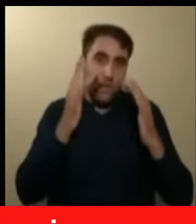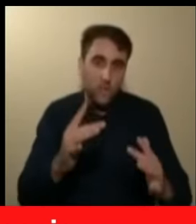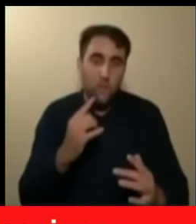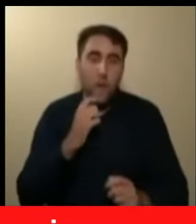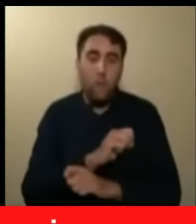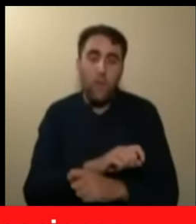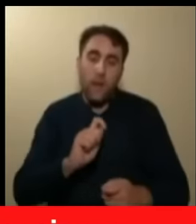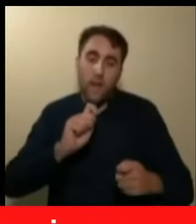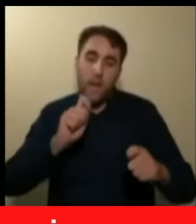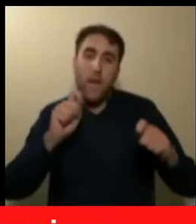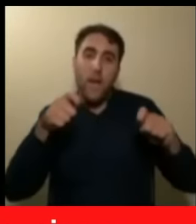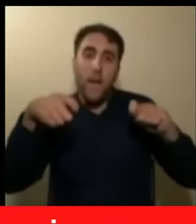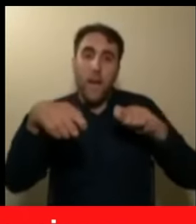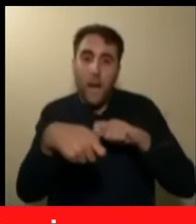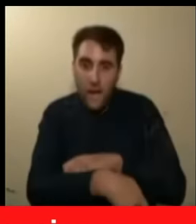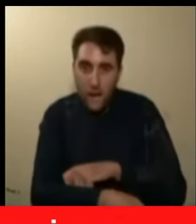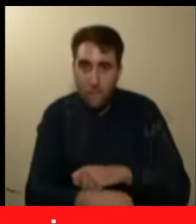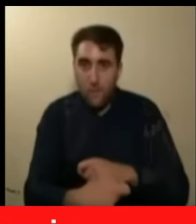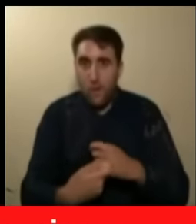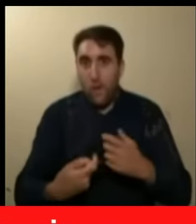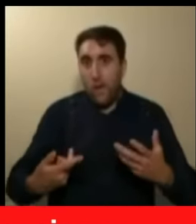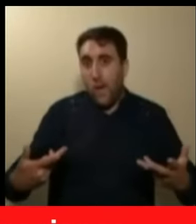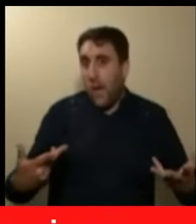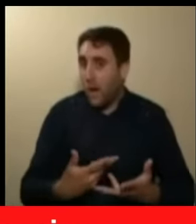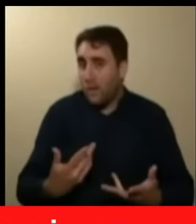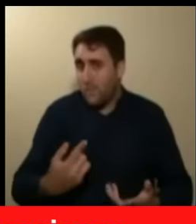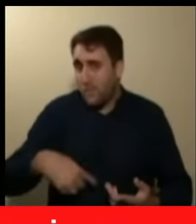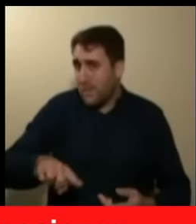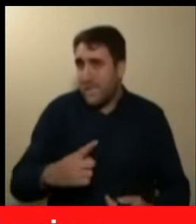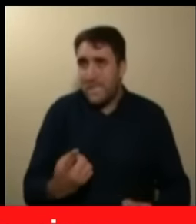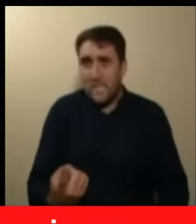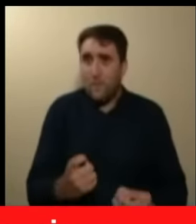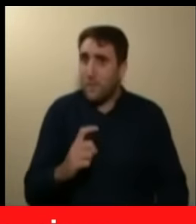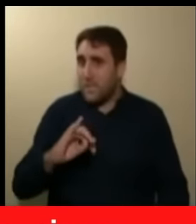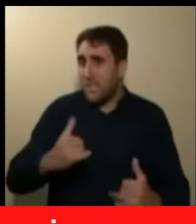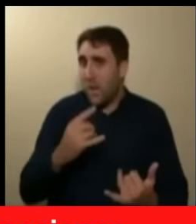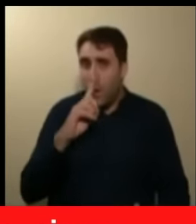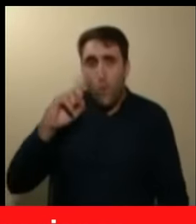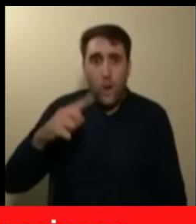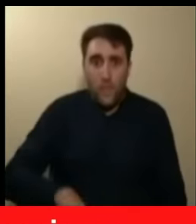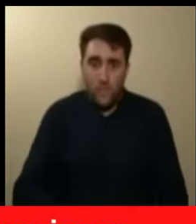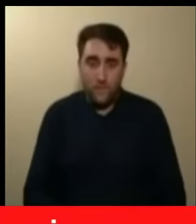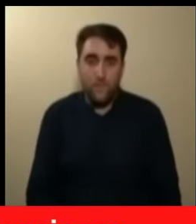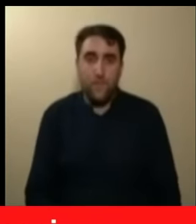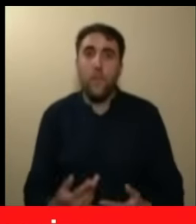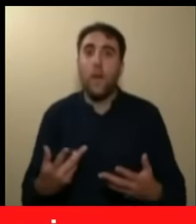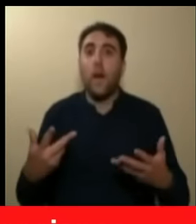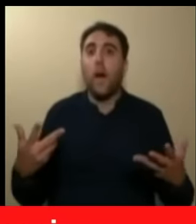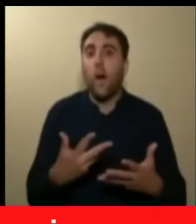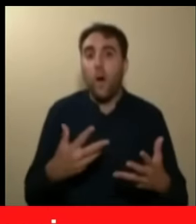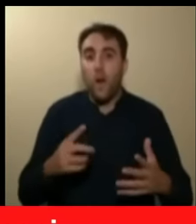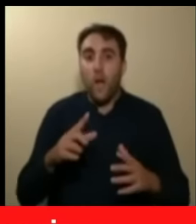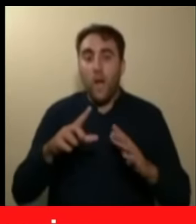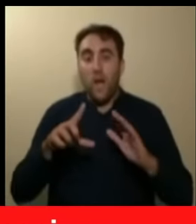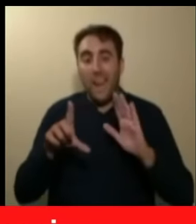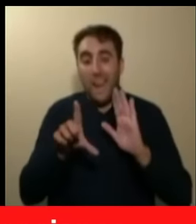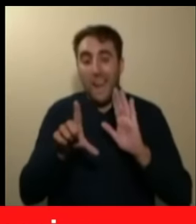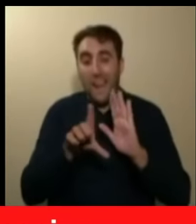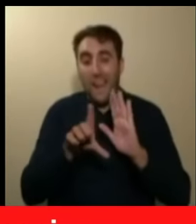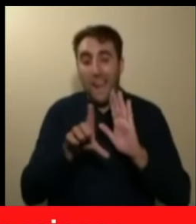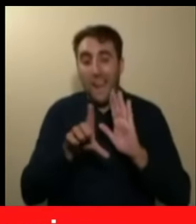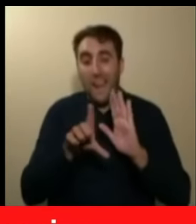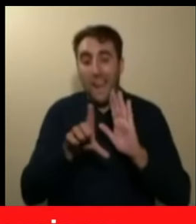cambios paulatinos que la misma hoy nos exigen tener. En ese sentido, la LUC busca 3 cosas